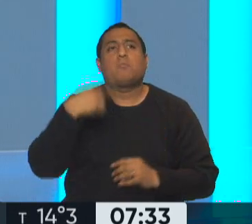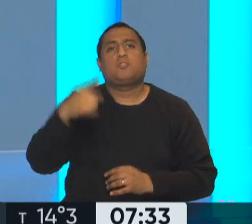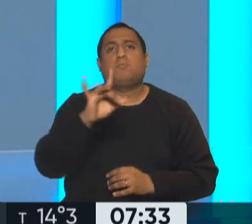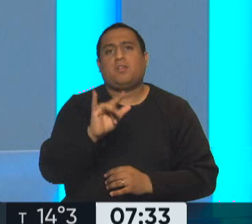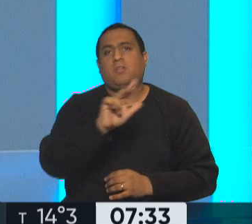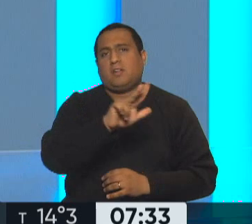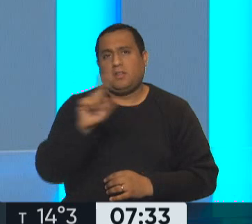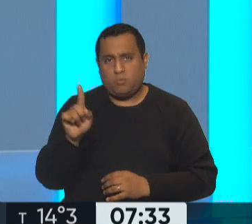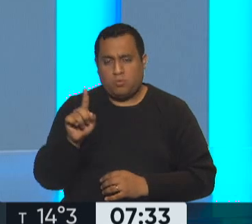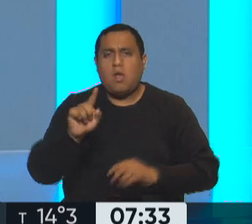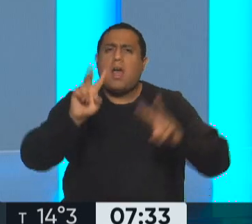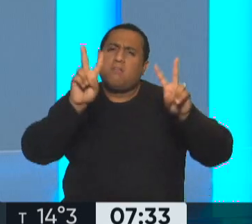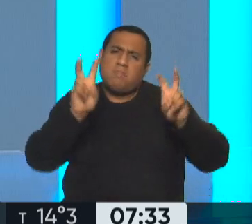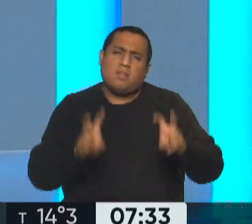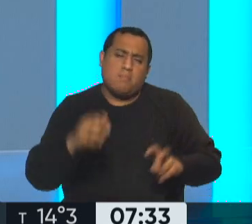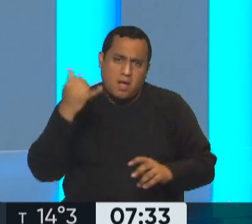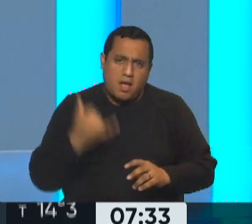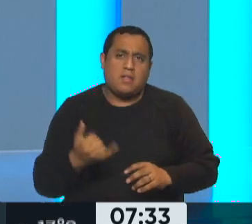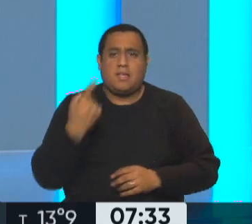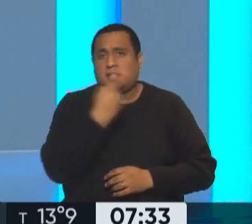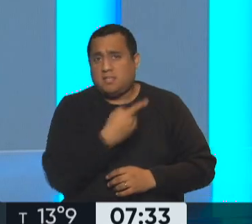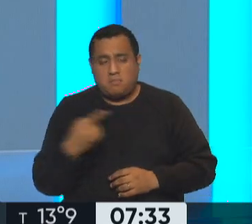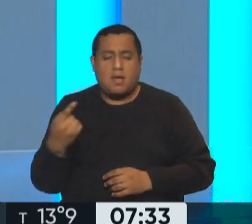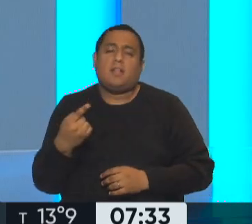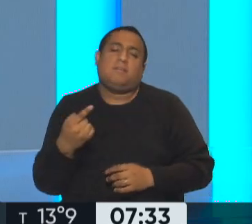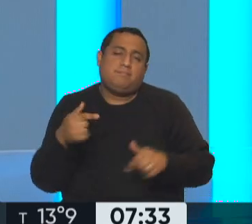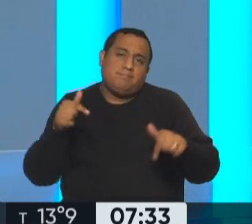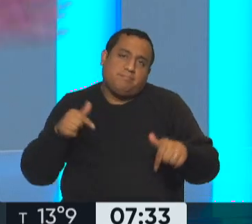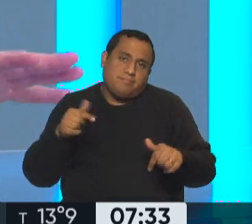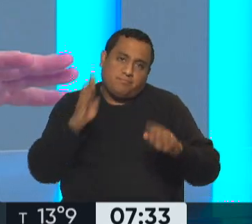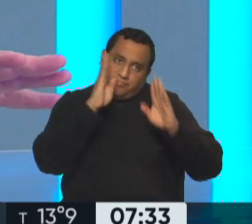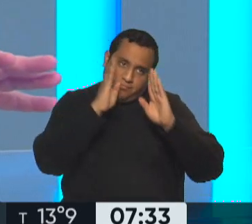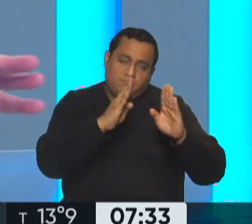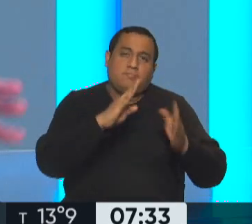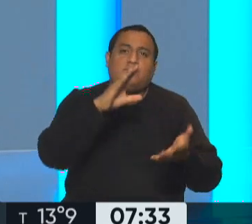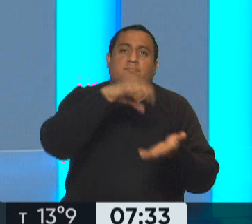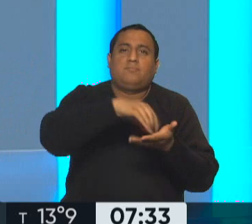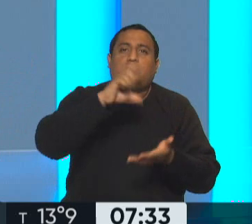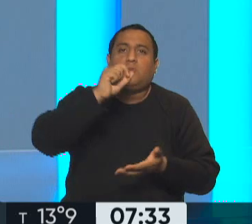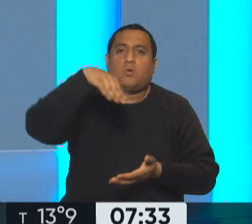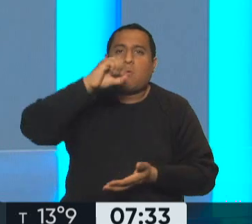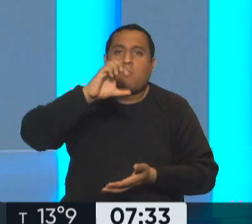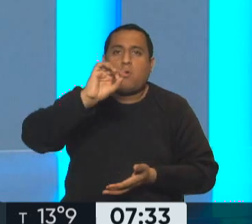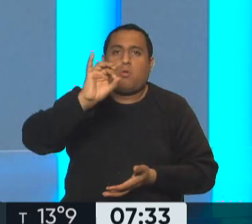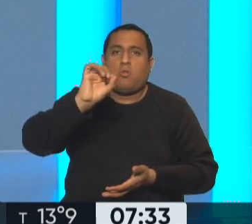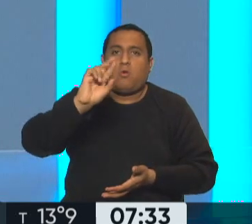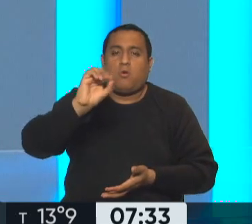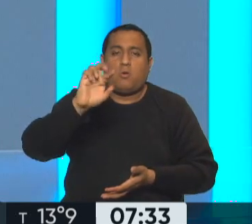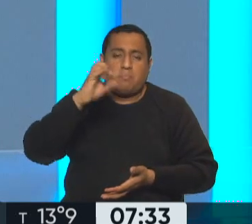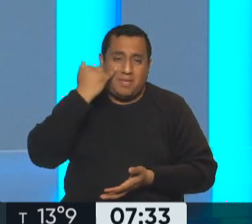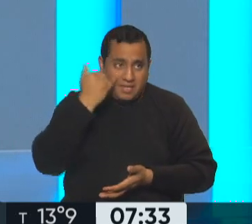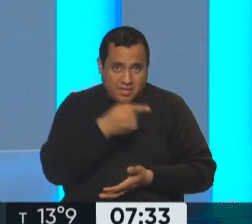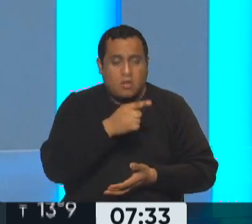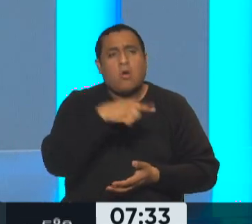hay temas esta semana a pesar de todo lo que ocurre en comodoro py es lo que ocurre en las adyacencias del congreso